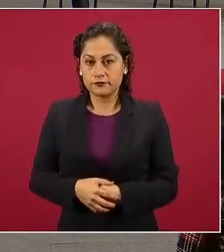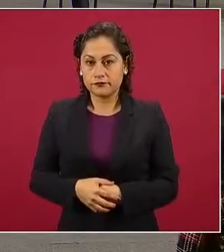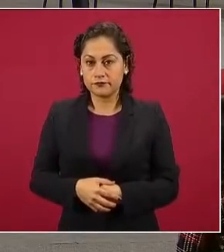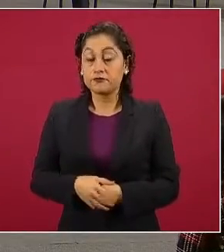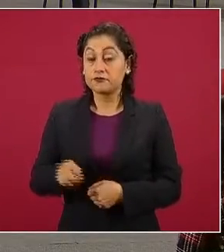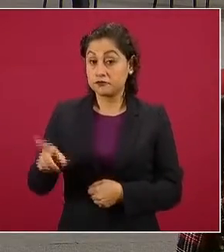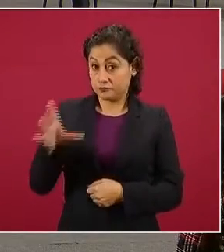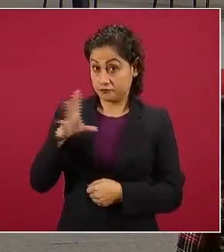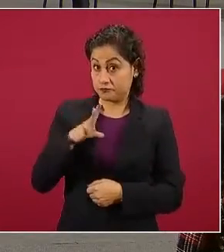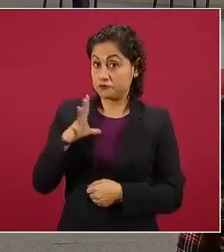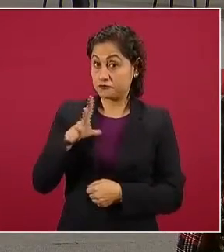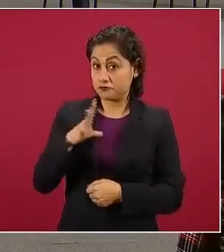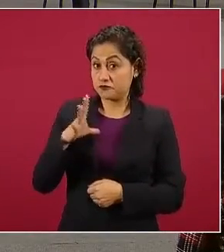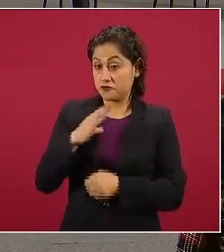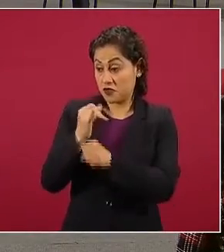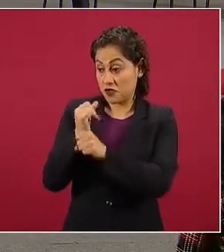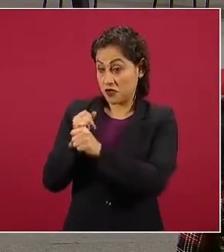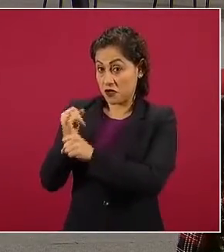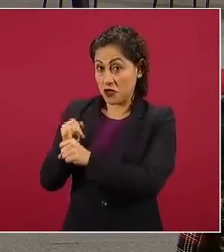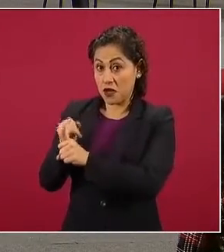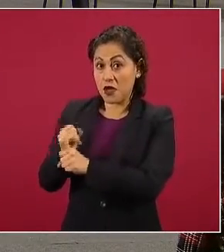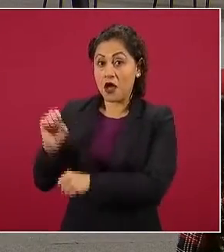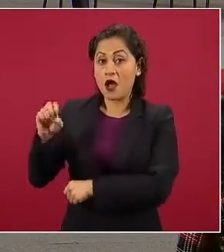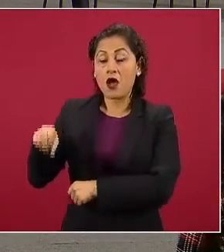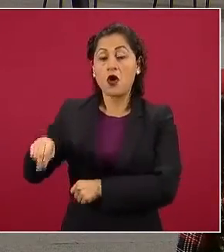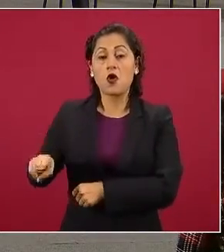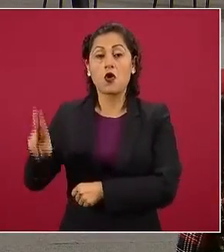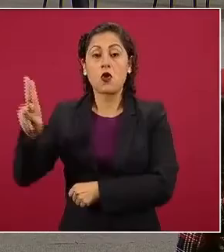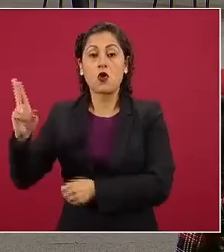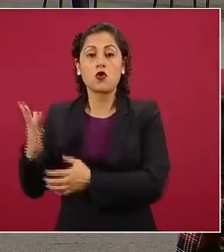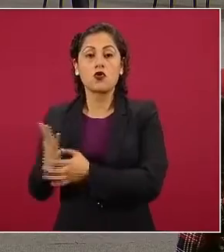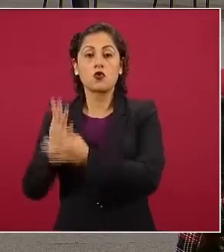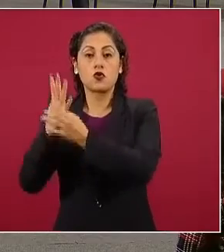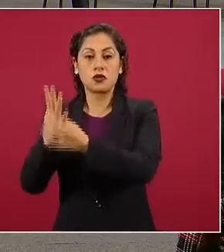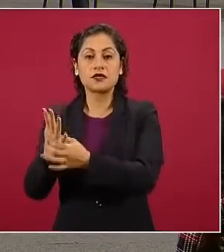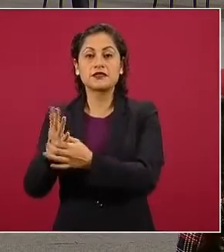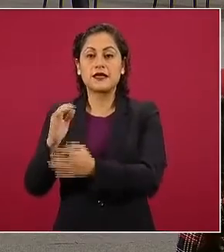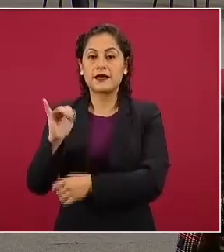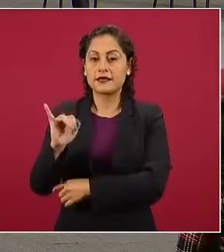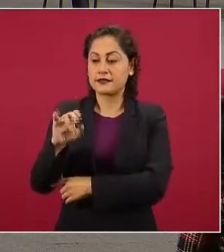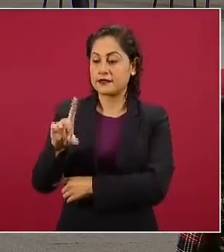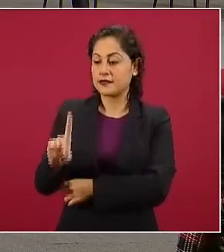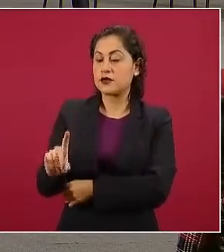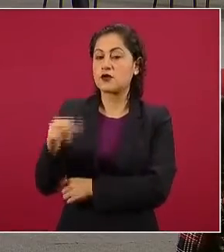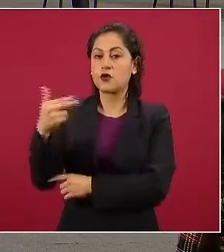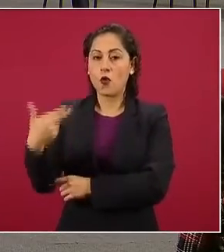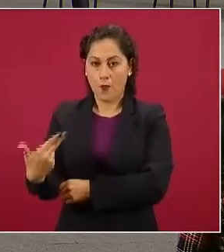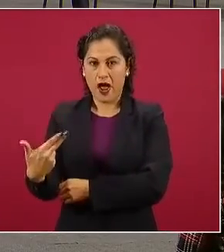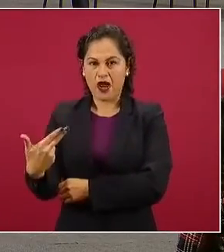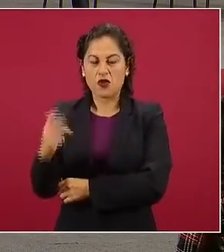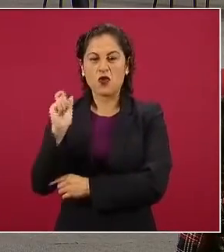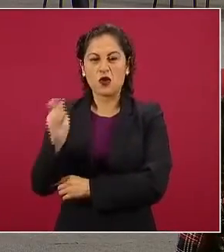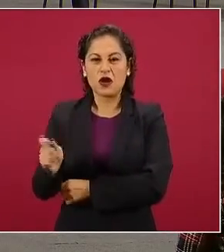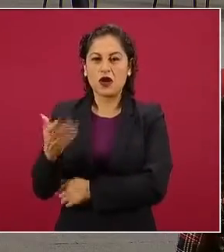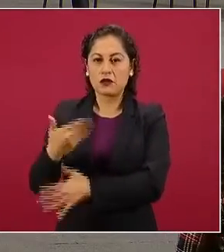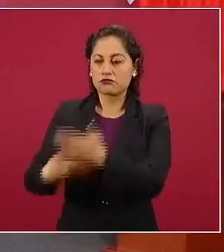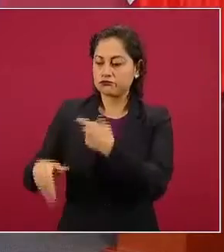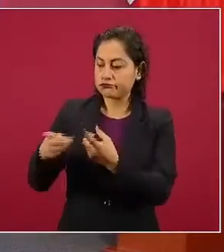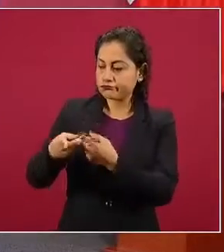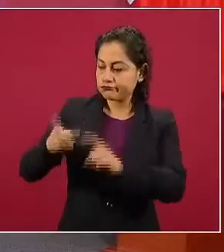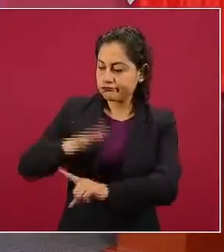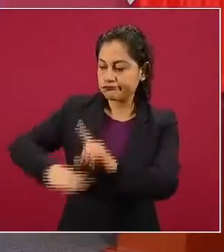existe un indicador que las Naciones Unidas llama el Índice de Desarrollo Humano, que se puede calcular exactamente a